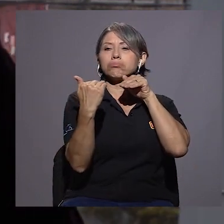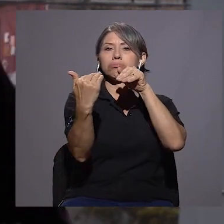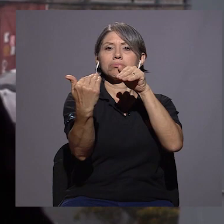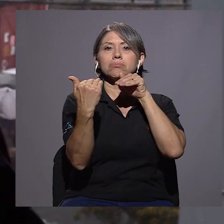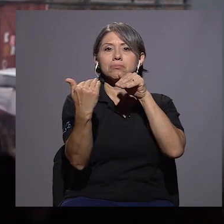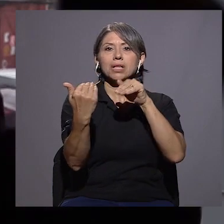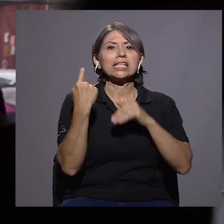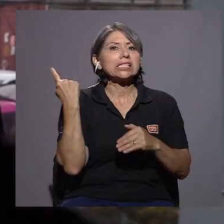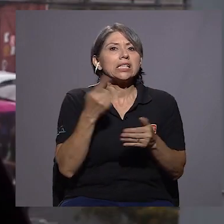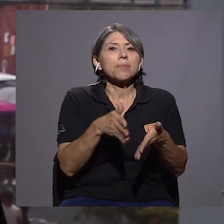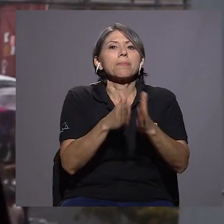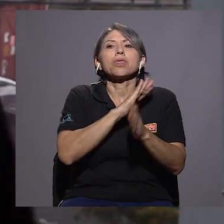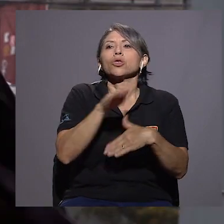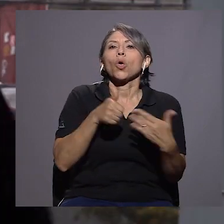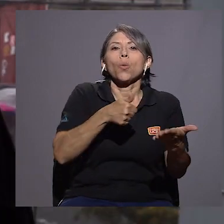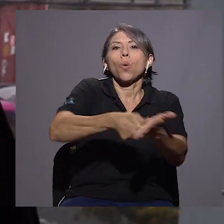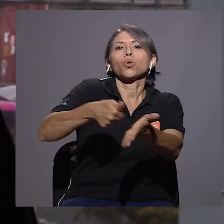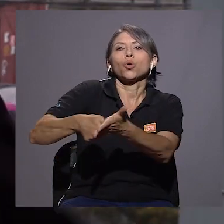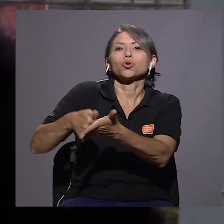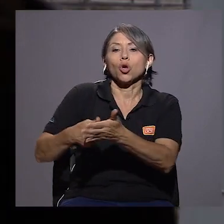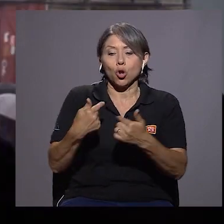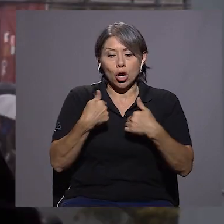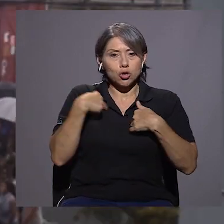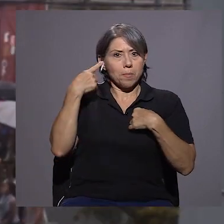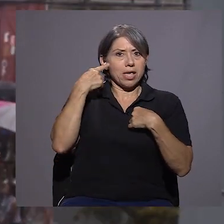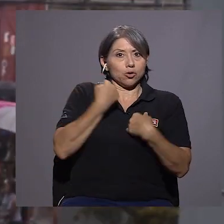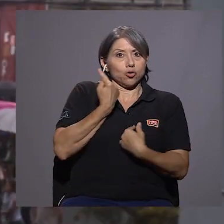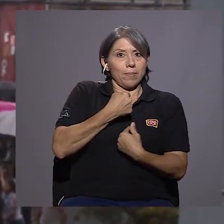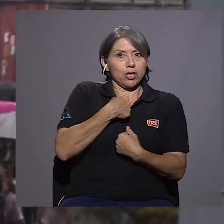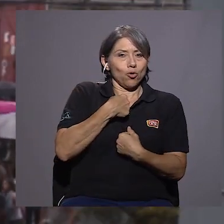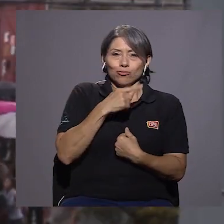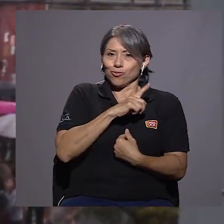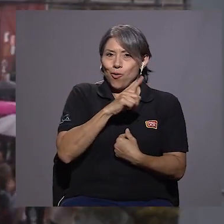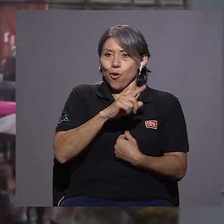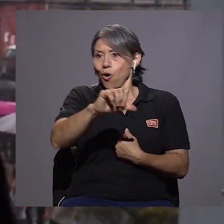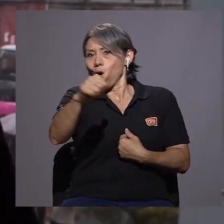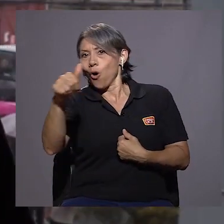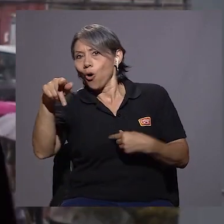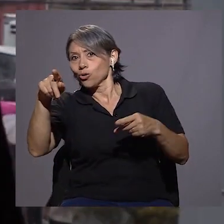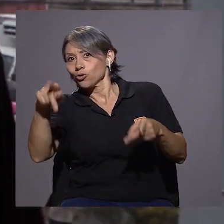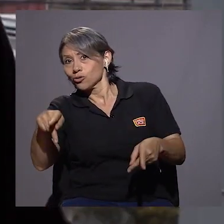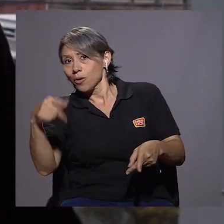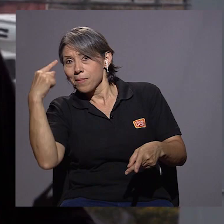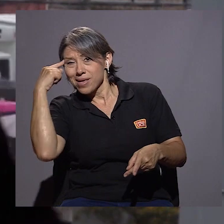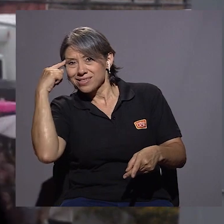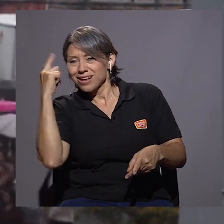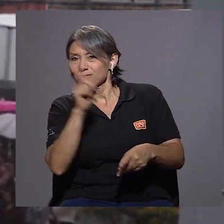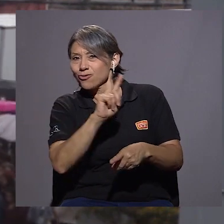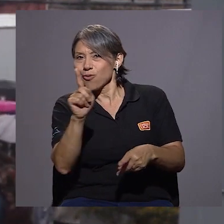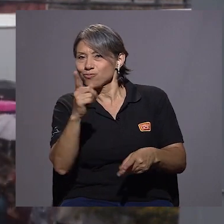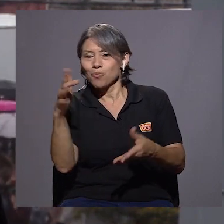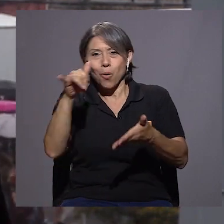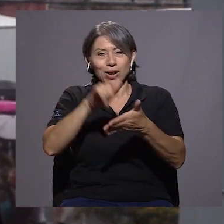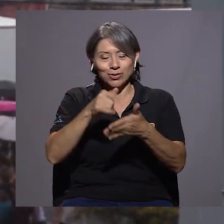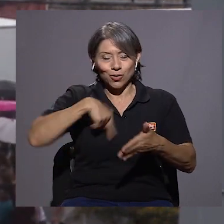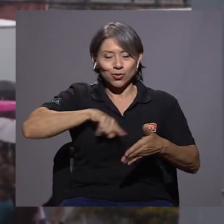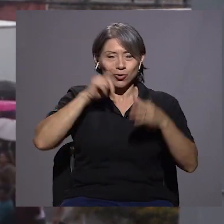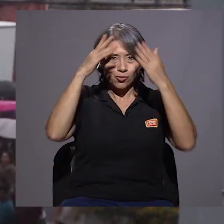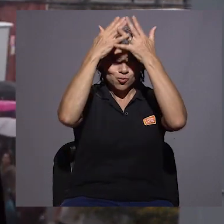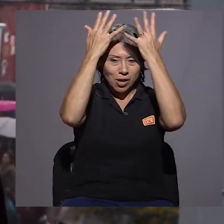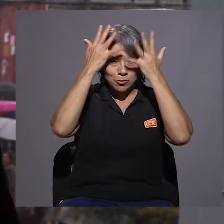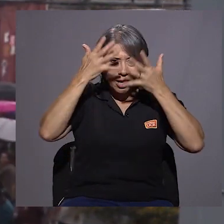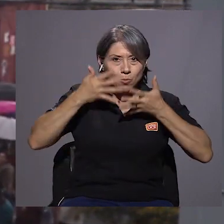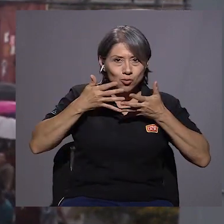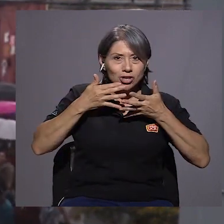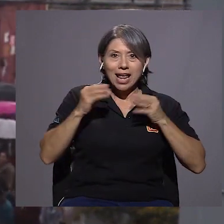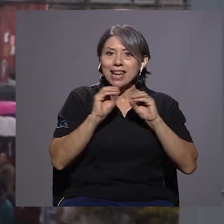ha sido completamente sometido a voto. No es lo que yo pienso ni lo que los otros piensan. Por eso usamos capucha, porque nadie nos representa y todos nos